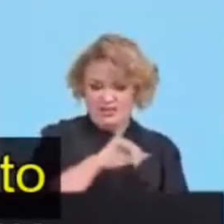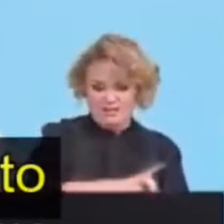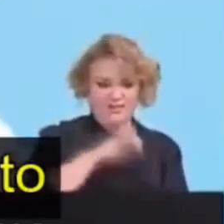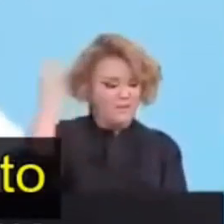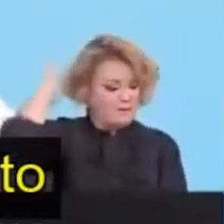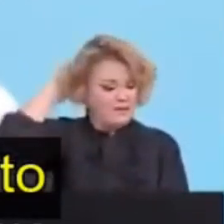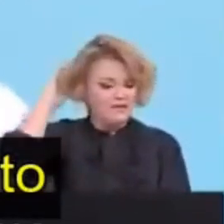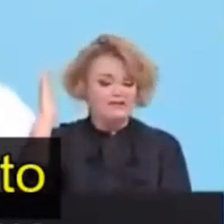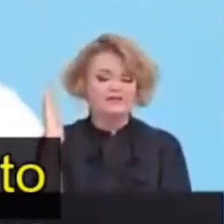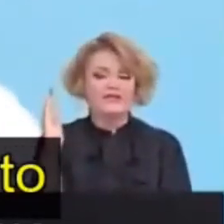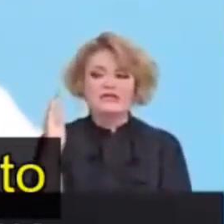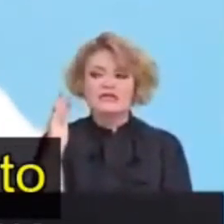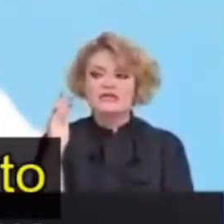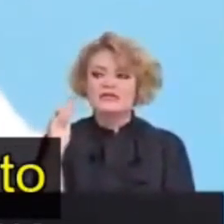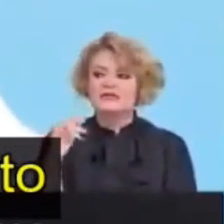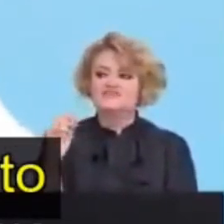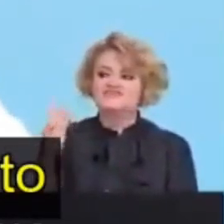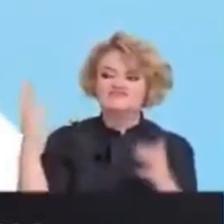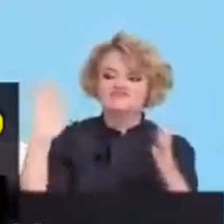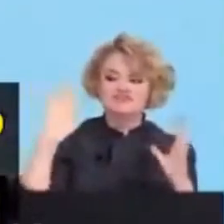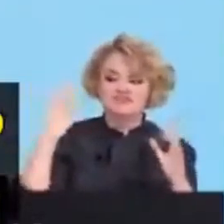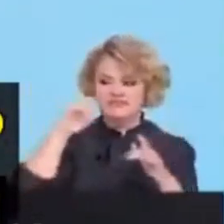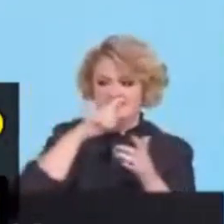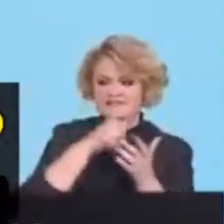y no hablamos